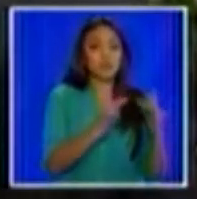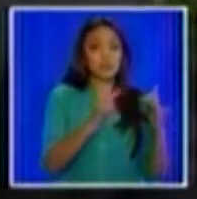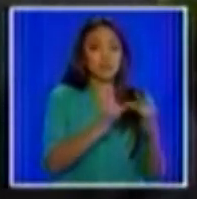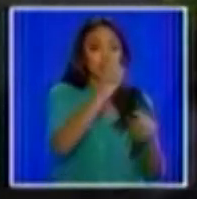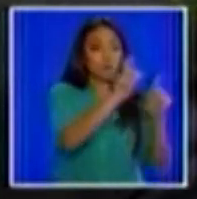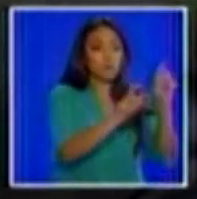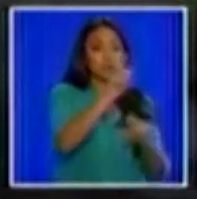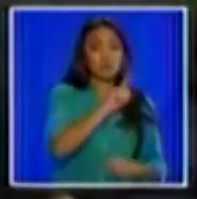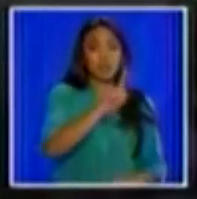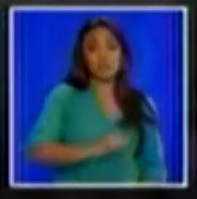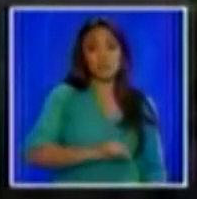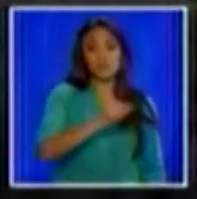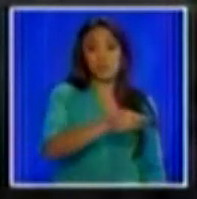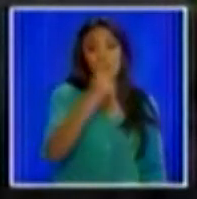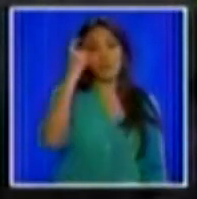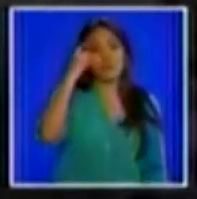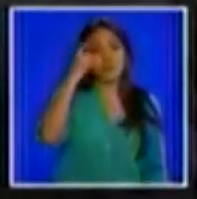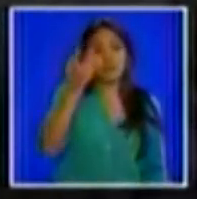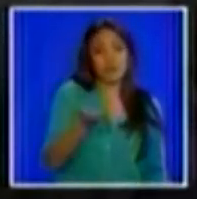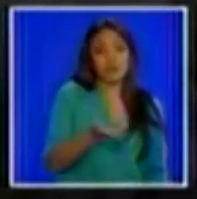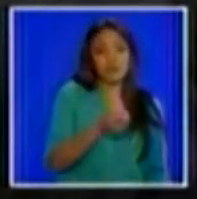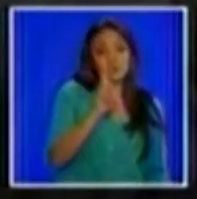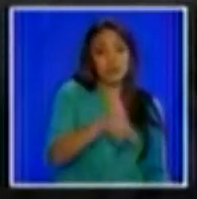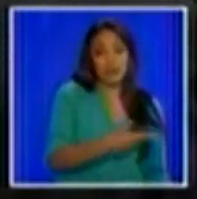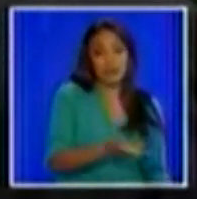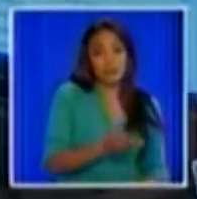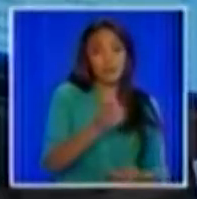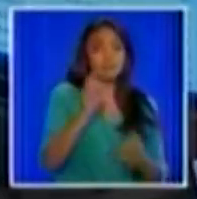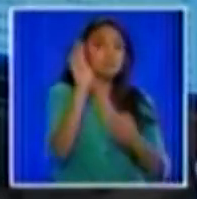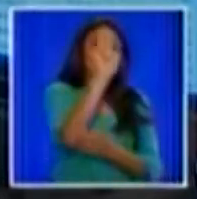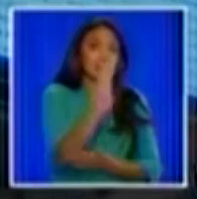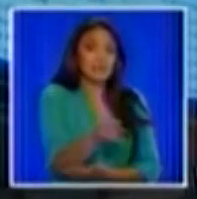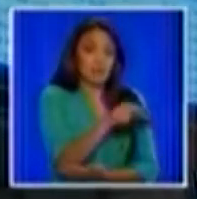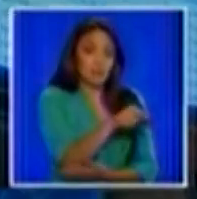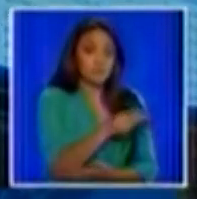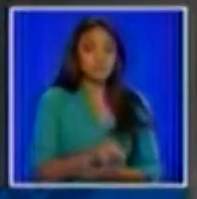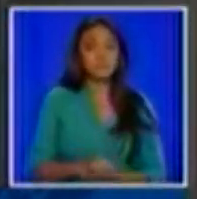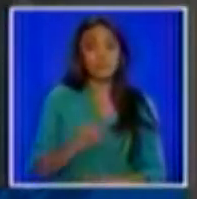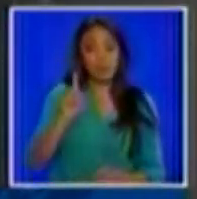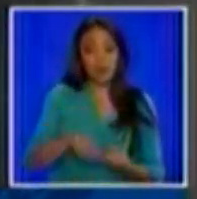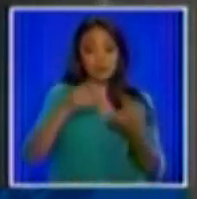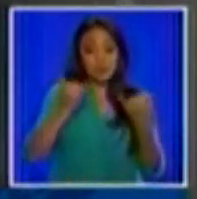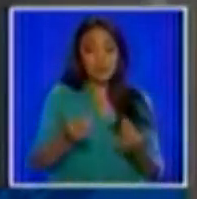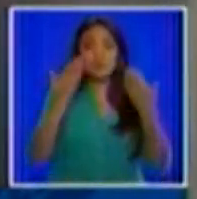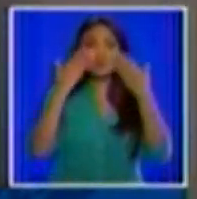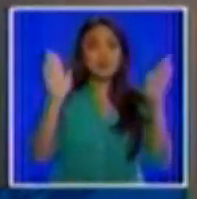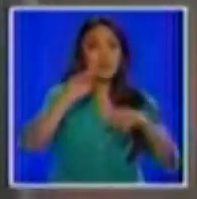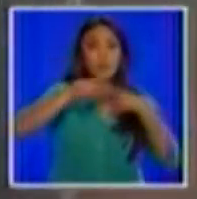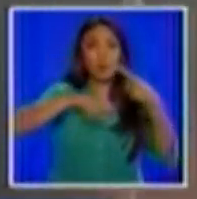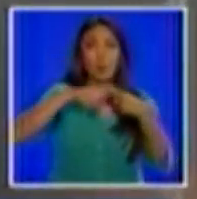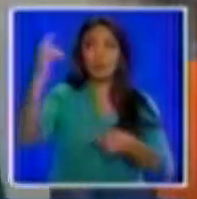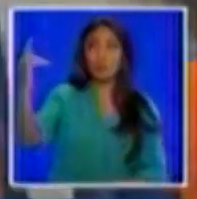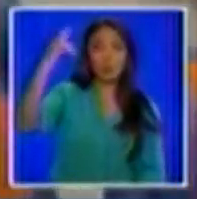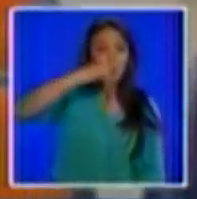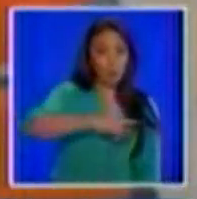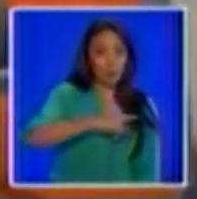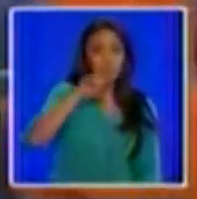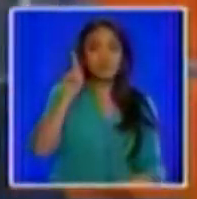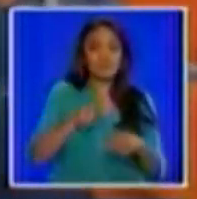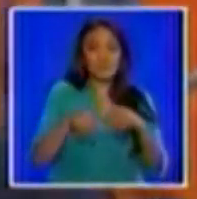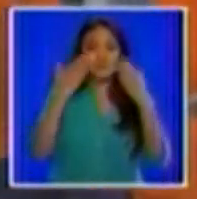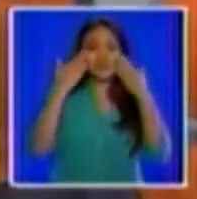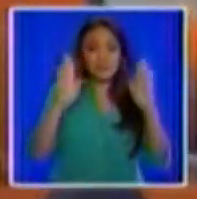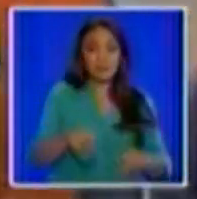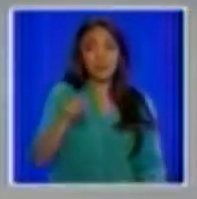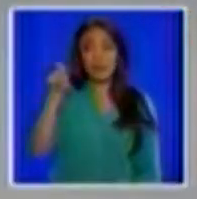personal sanitario que haya dispuesto el Ministerio de Salud. Hasta el momento se desconoce el día en que los jóvenes arribarán al país.